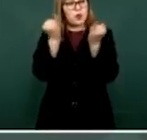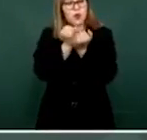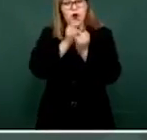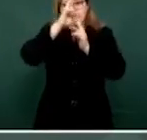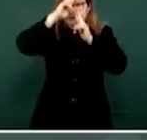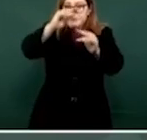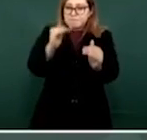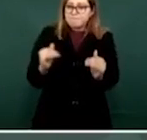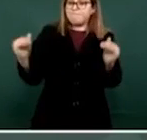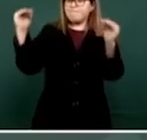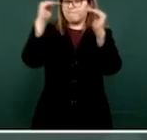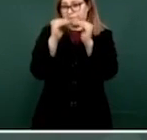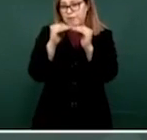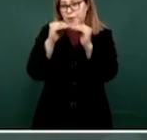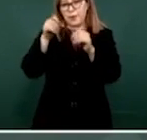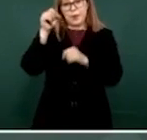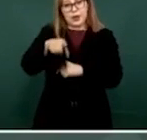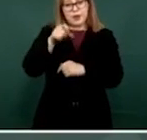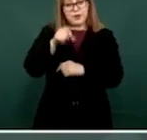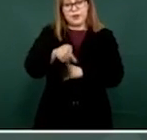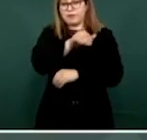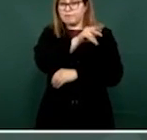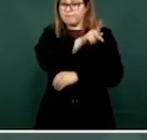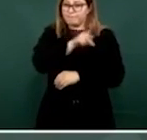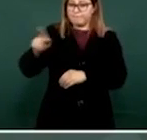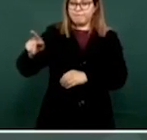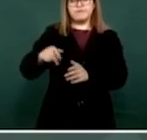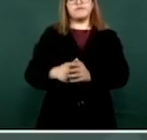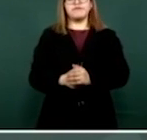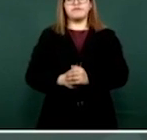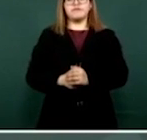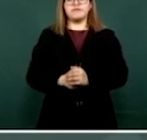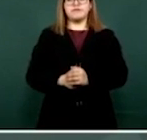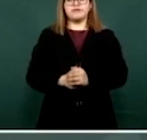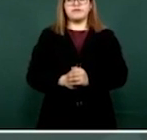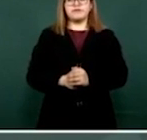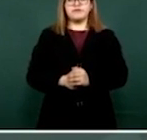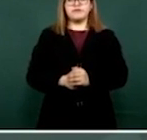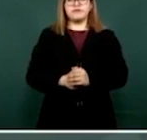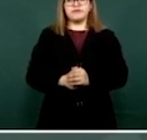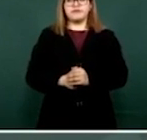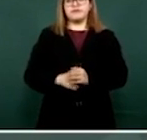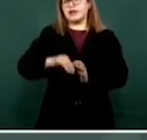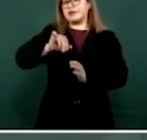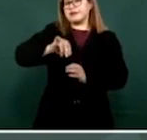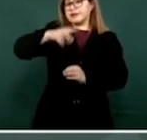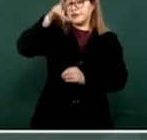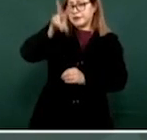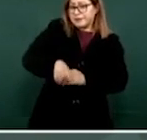¿cómo no vamos a respetar a los de abajo? Entonces, sí, sí,